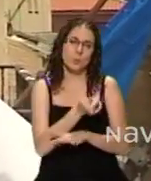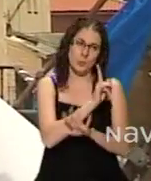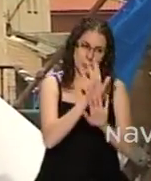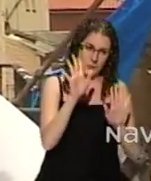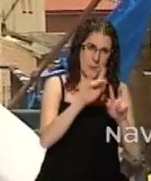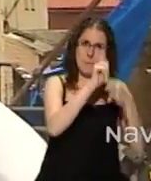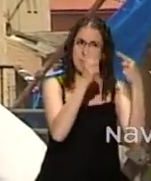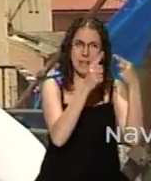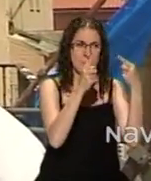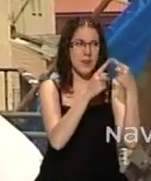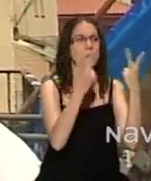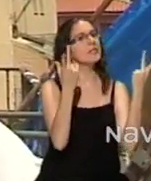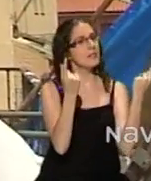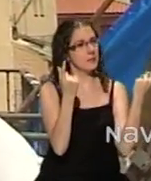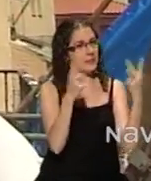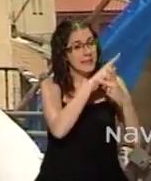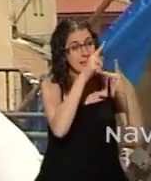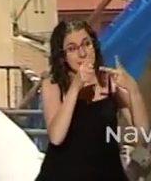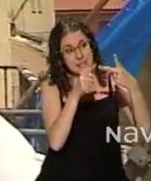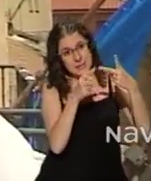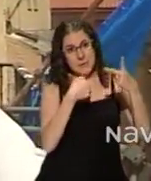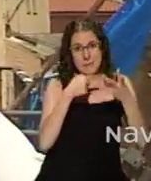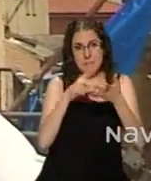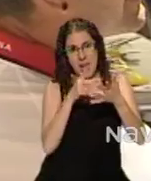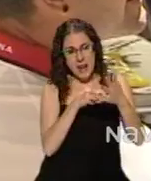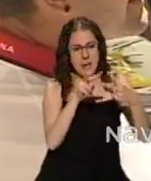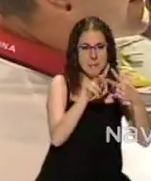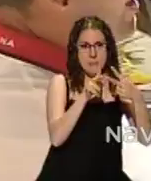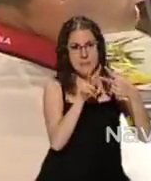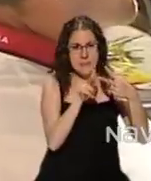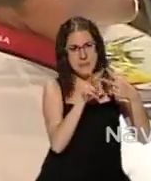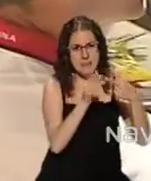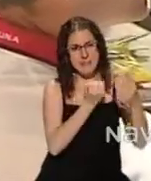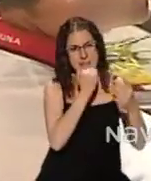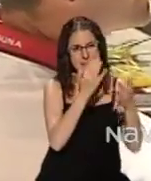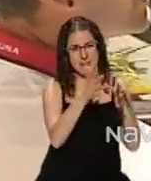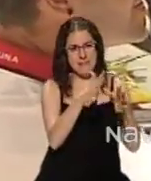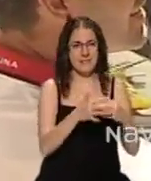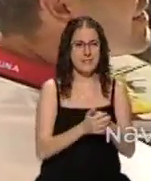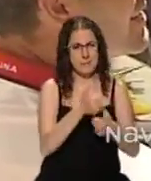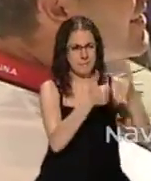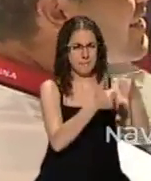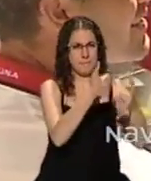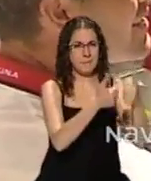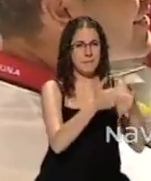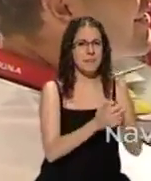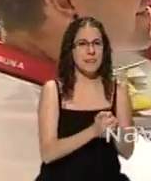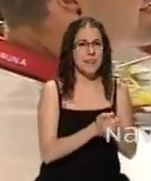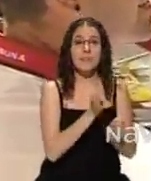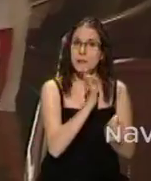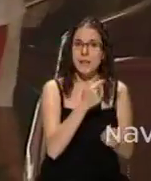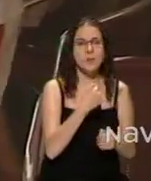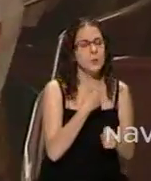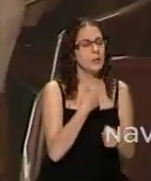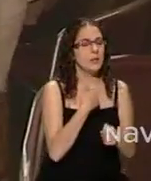Fermín. Pero entre San Fermín y nosotros andamos ahí a dos puntos, en el ranking. O sea, que te quiero decir que yo desde